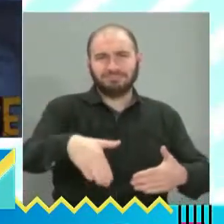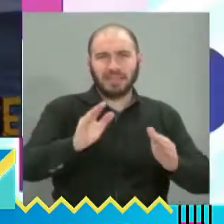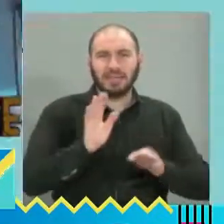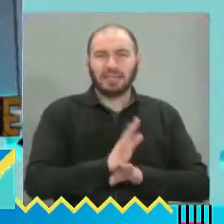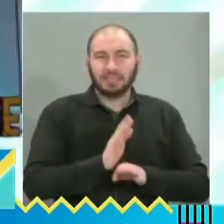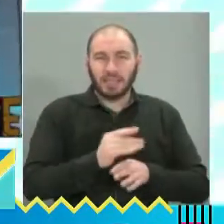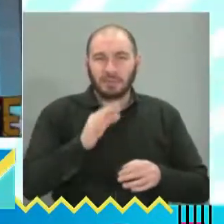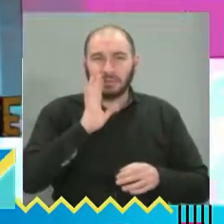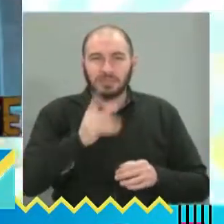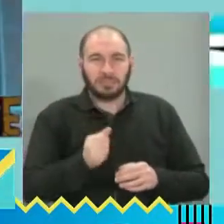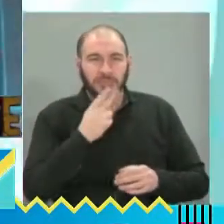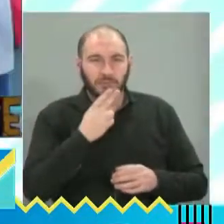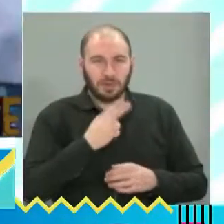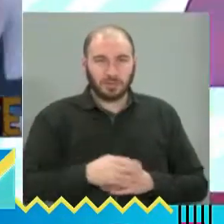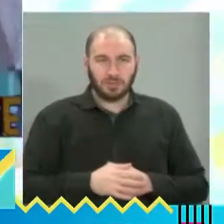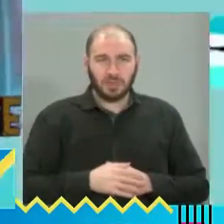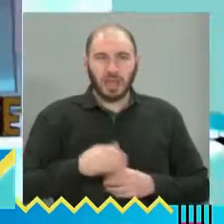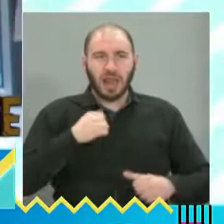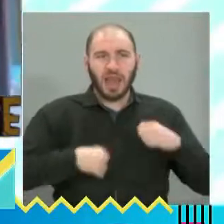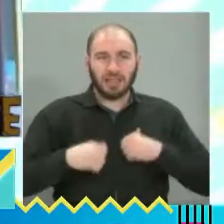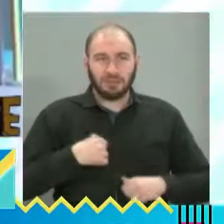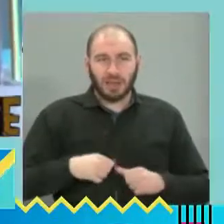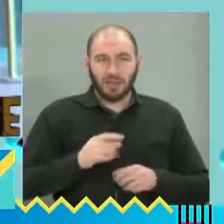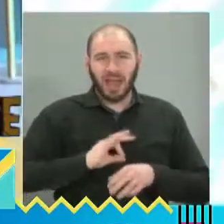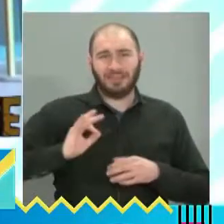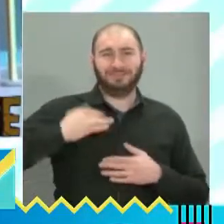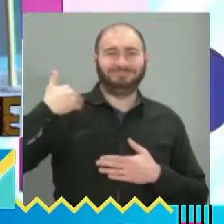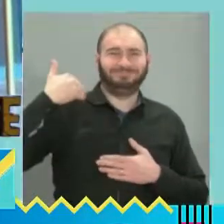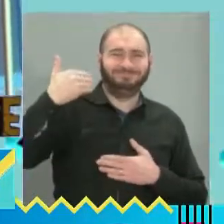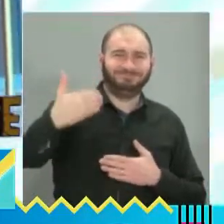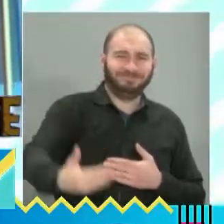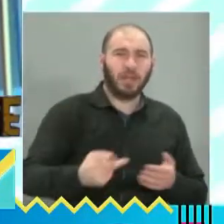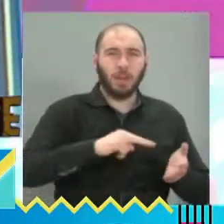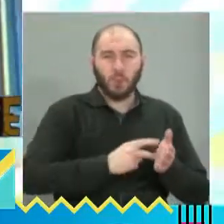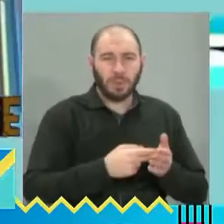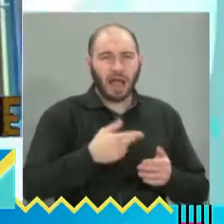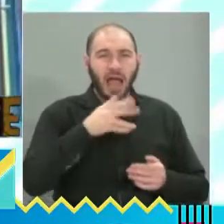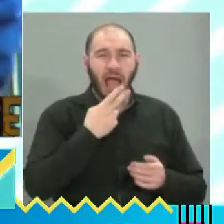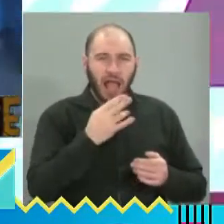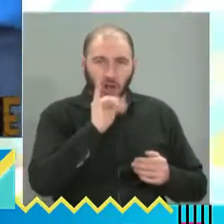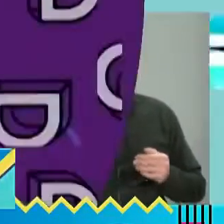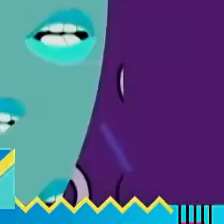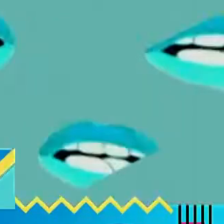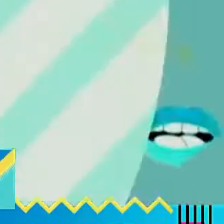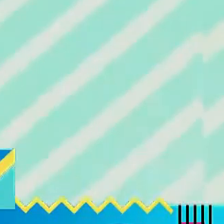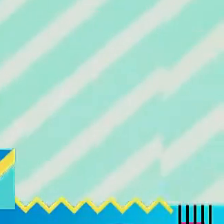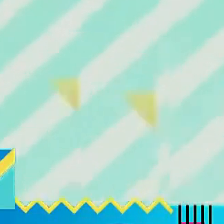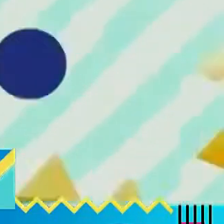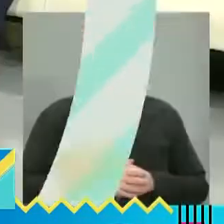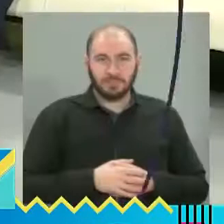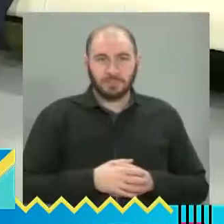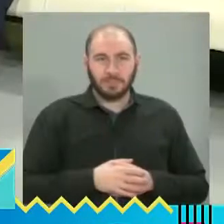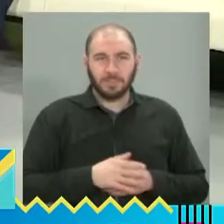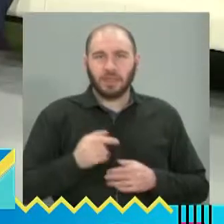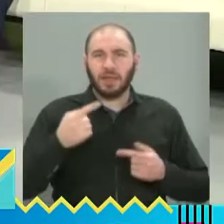llama la trampa del tabaco. Las lesiones las vemos muchos años después, en cambio el efecto nocivo del alcohol lo vemos inmediatamente. Silvia,